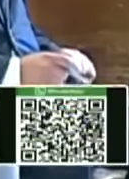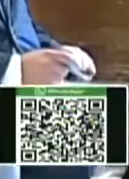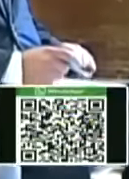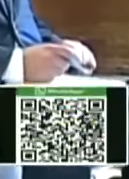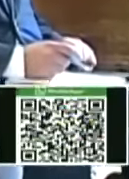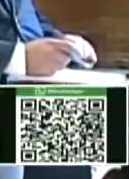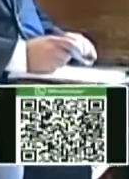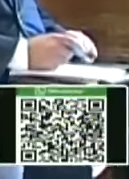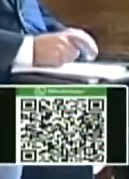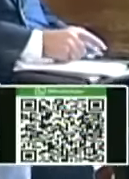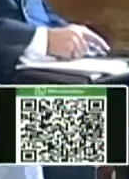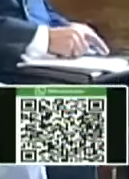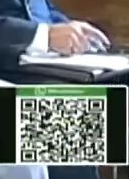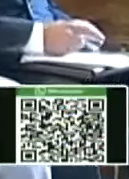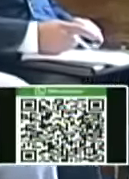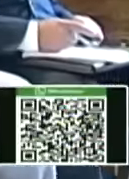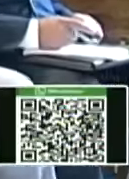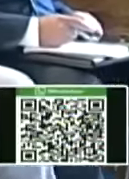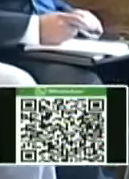Y